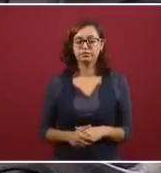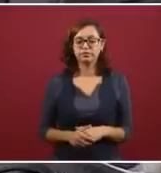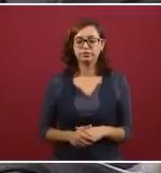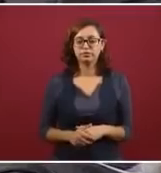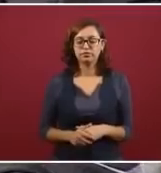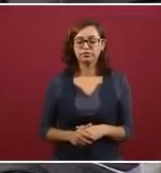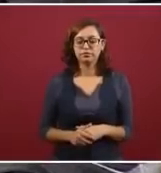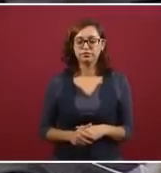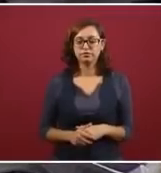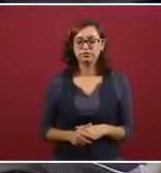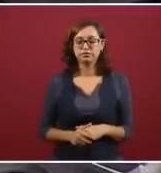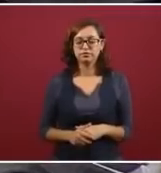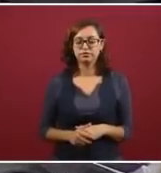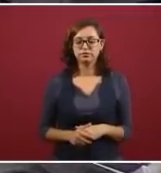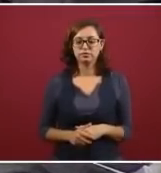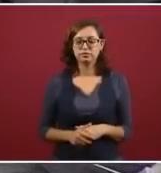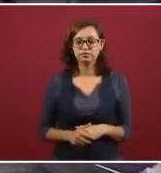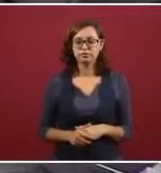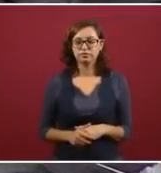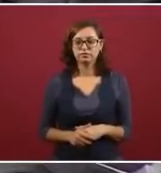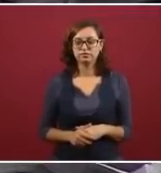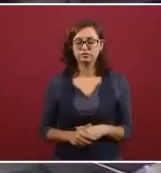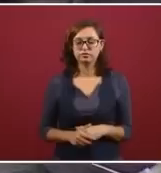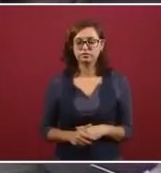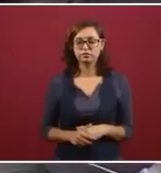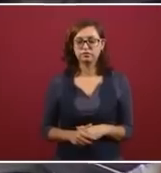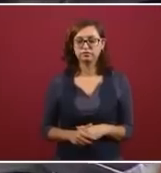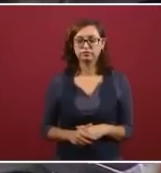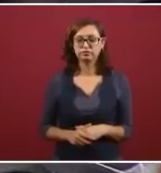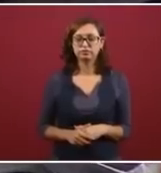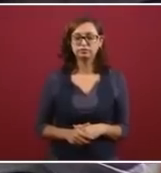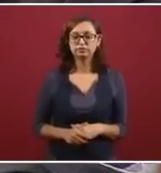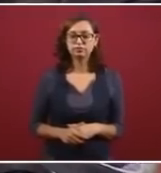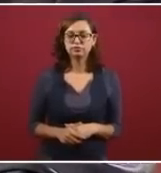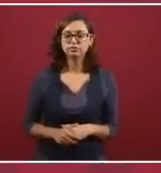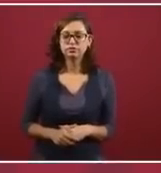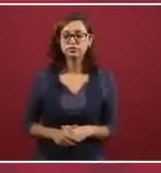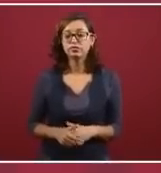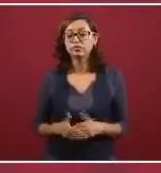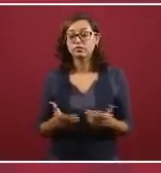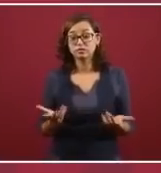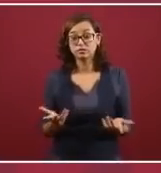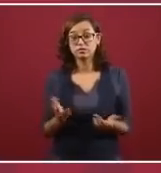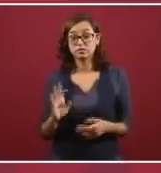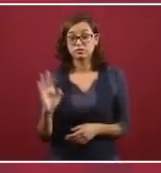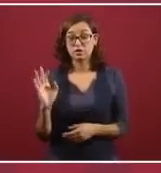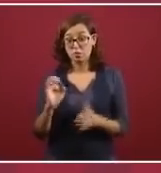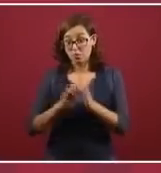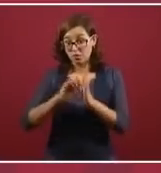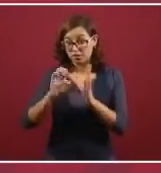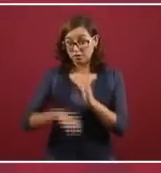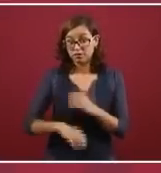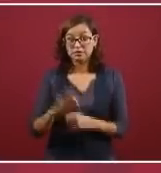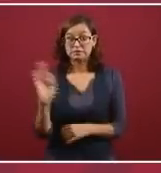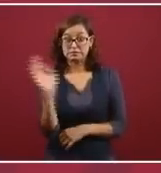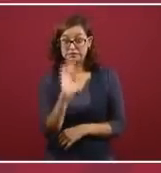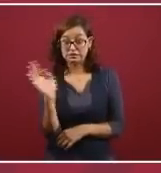aceptando de que se decida a favor que